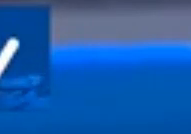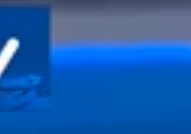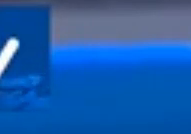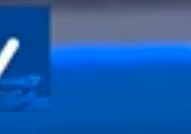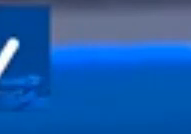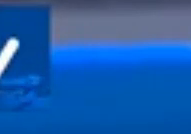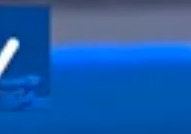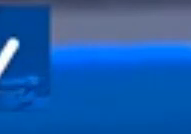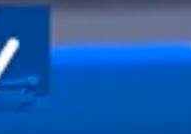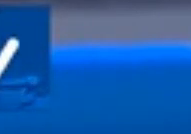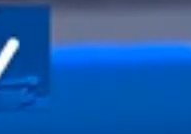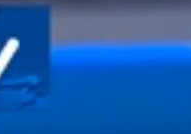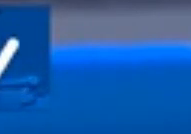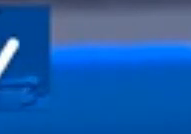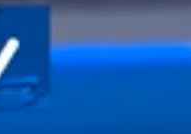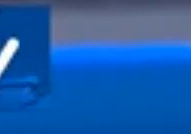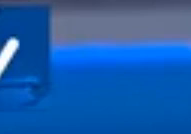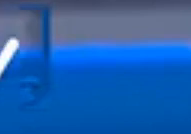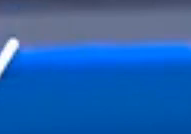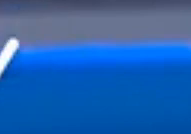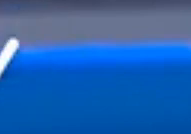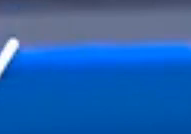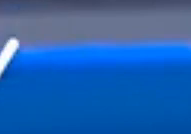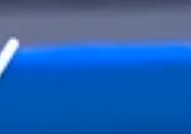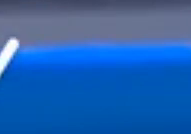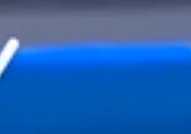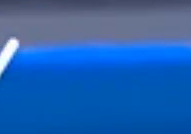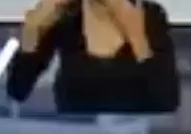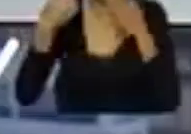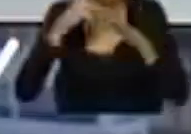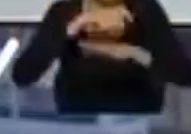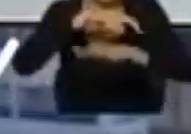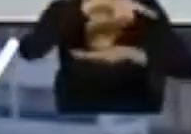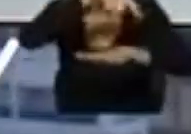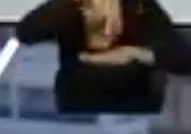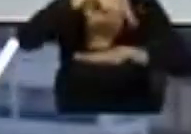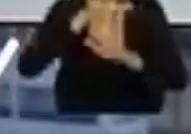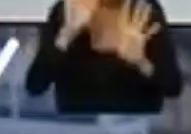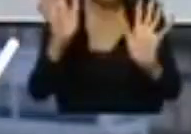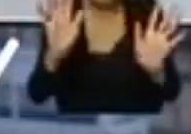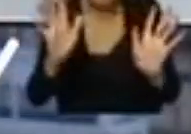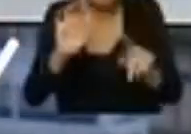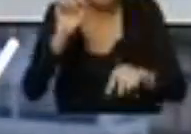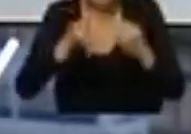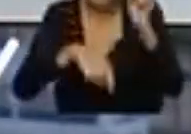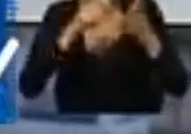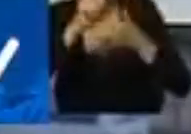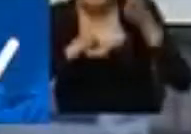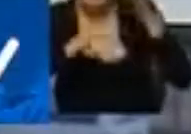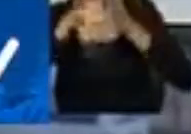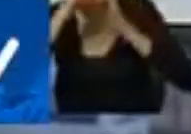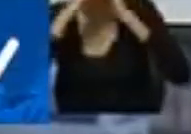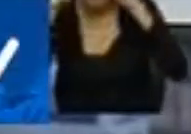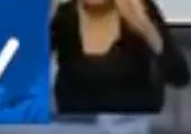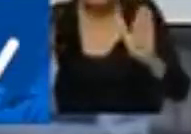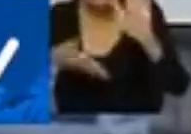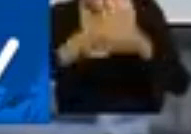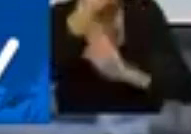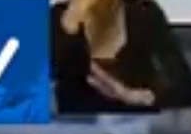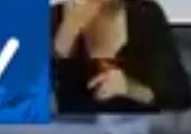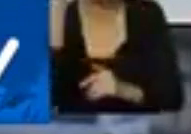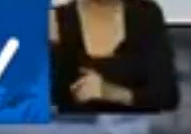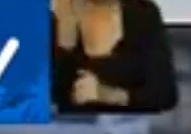irrespetar el toque de que escuchemos sus declaraciones ningún ciudadano está autorizado a salir de su casa la única